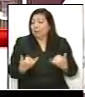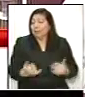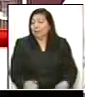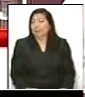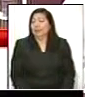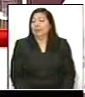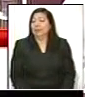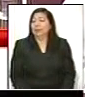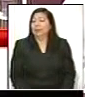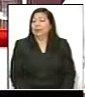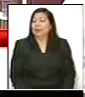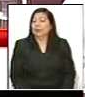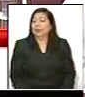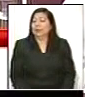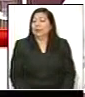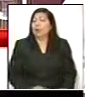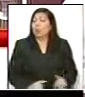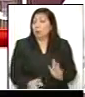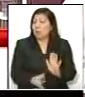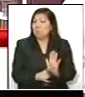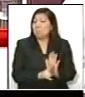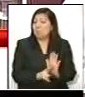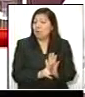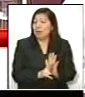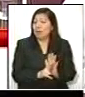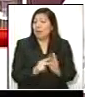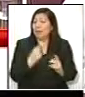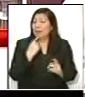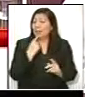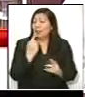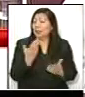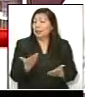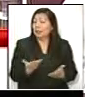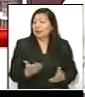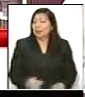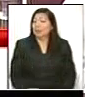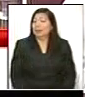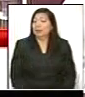hacerlo a través de los medios de comunicación, con algunos voluntarios que van a los medios encima